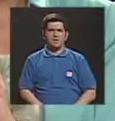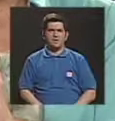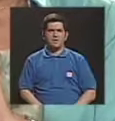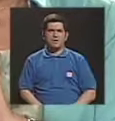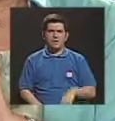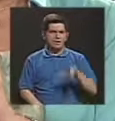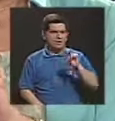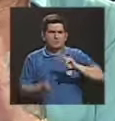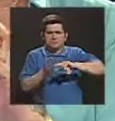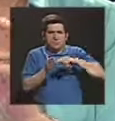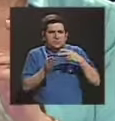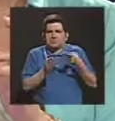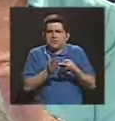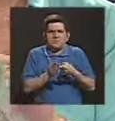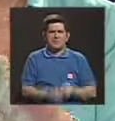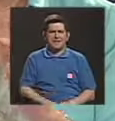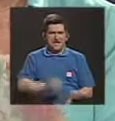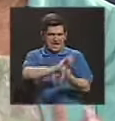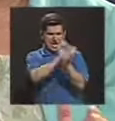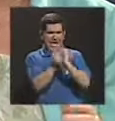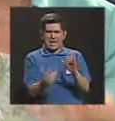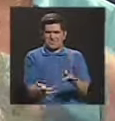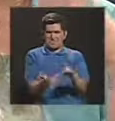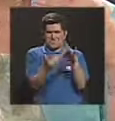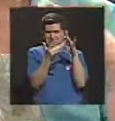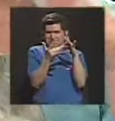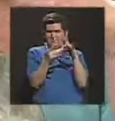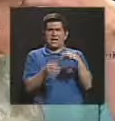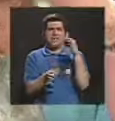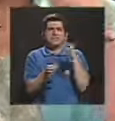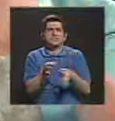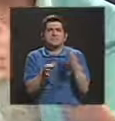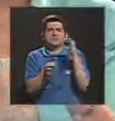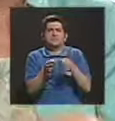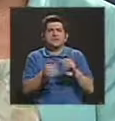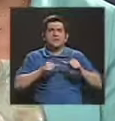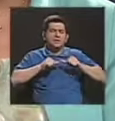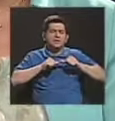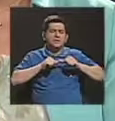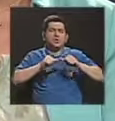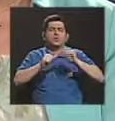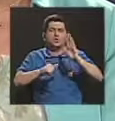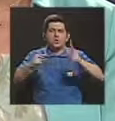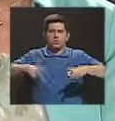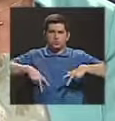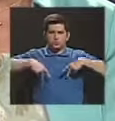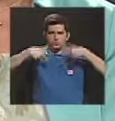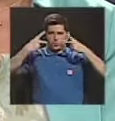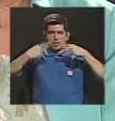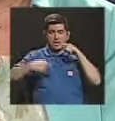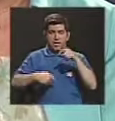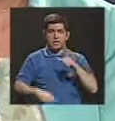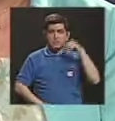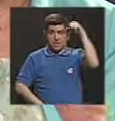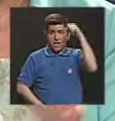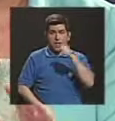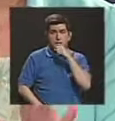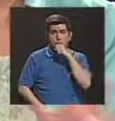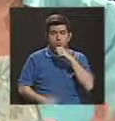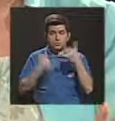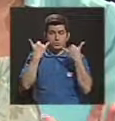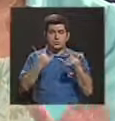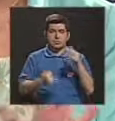es ningún cambio especial, sino sencillamente es un continuo de su vida. Entonces, ese es un adulto mayor que ha